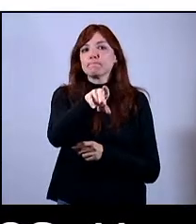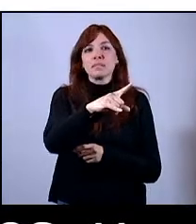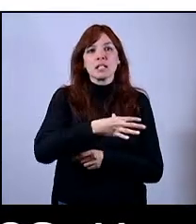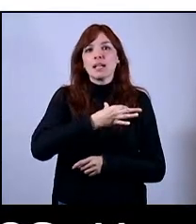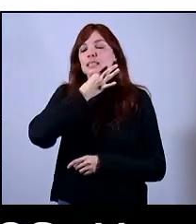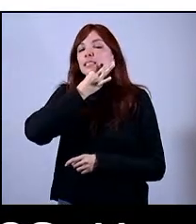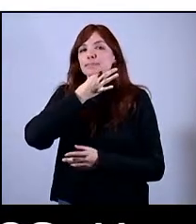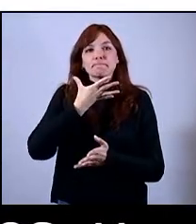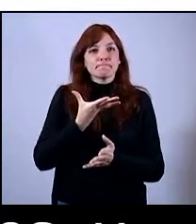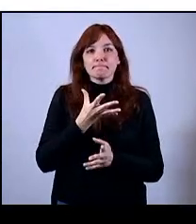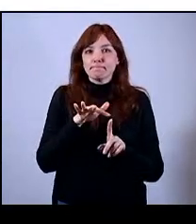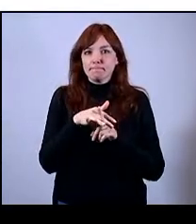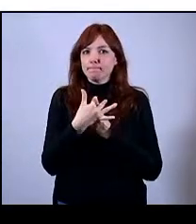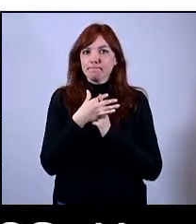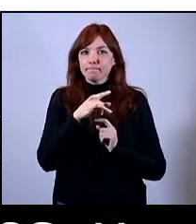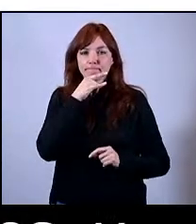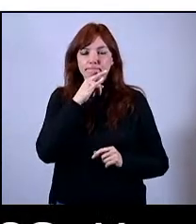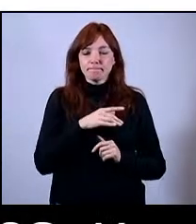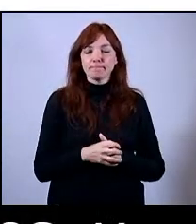asfixiando al sector.